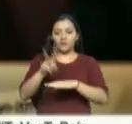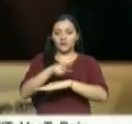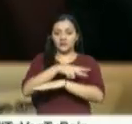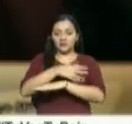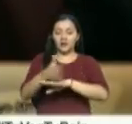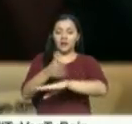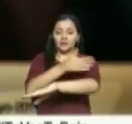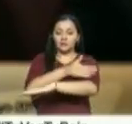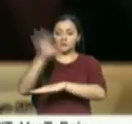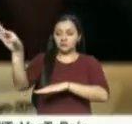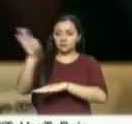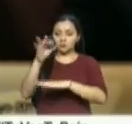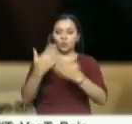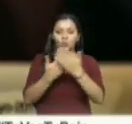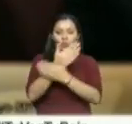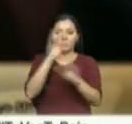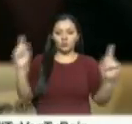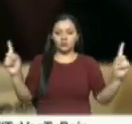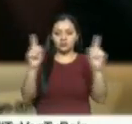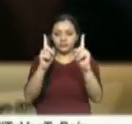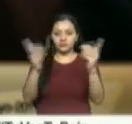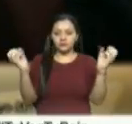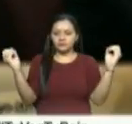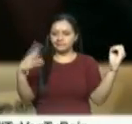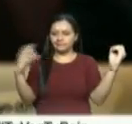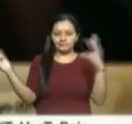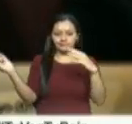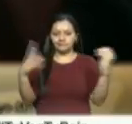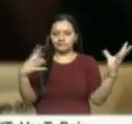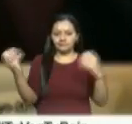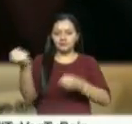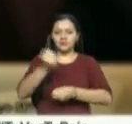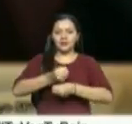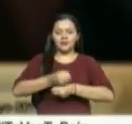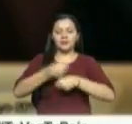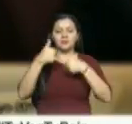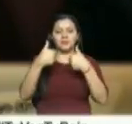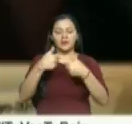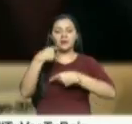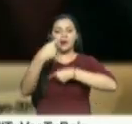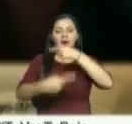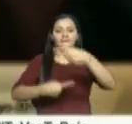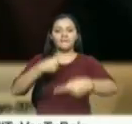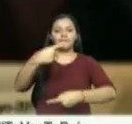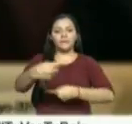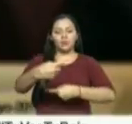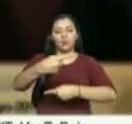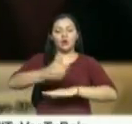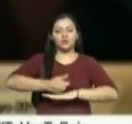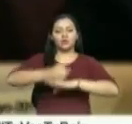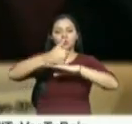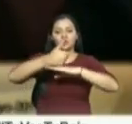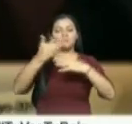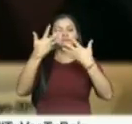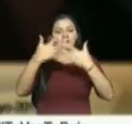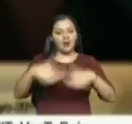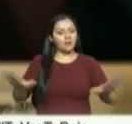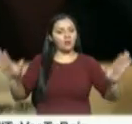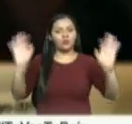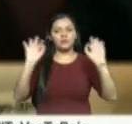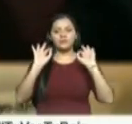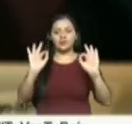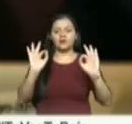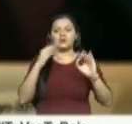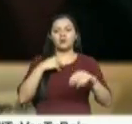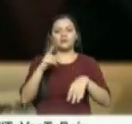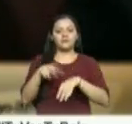general. Con estos antecedentes y para facilitar los cambios de autoridades, he resuelto terminar mi función como